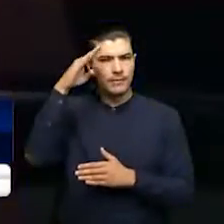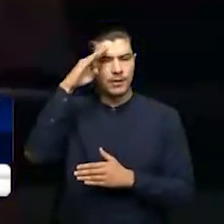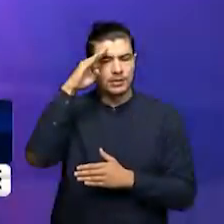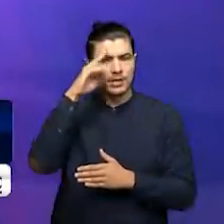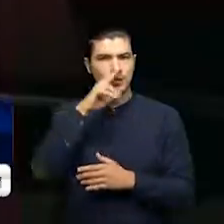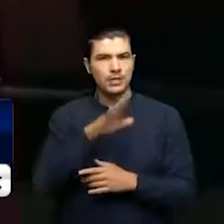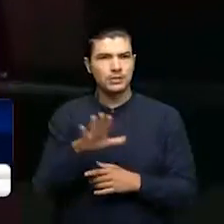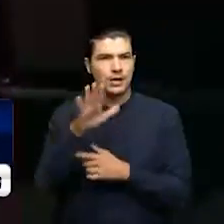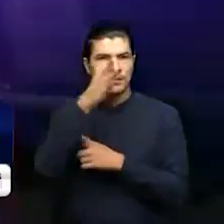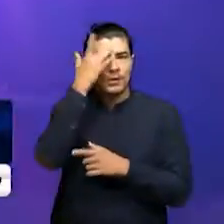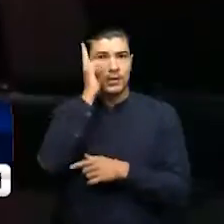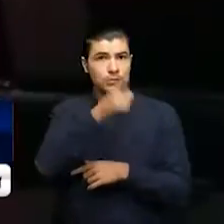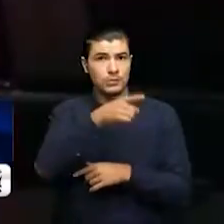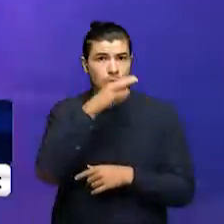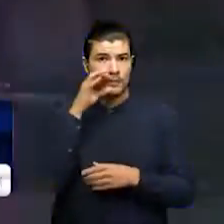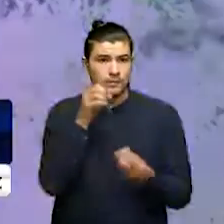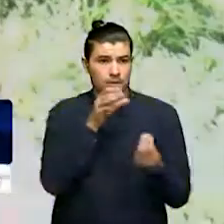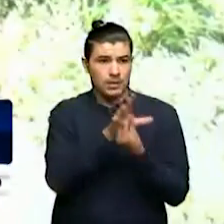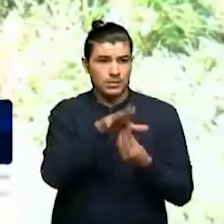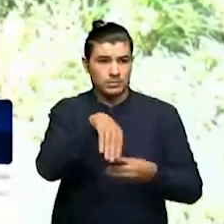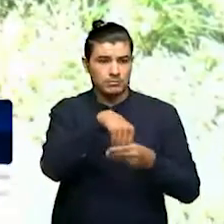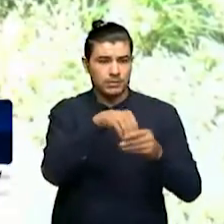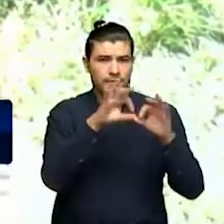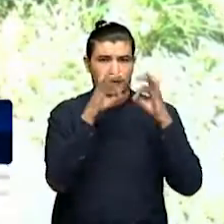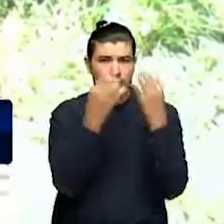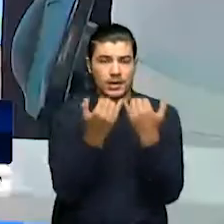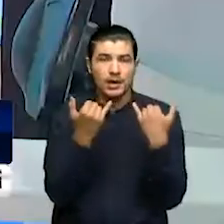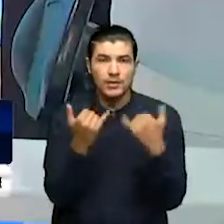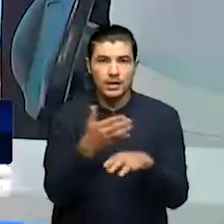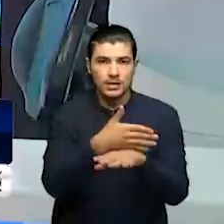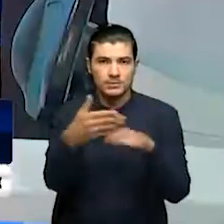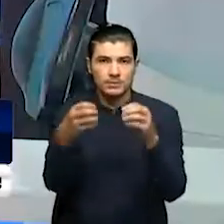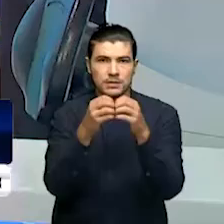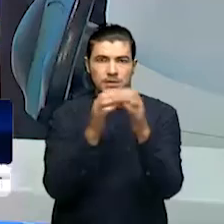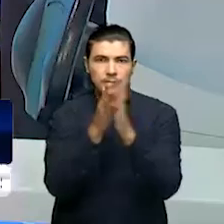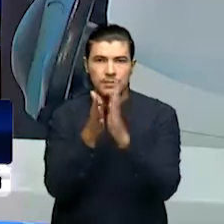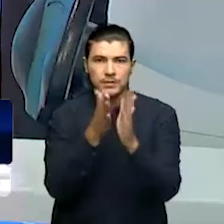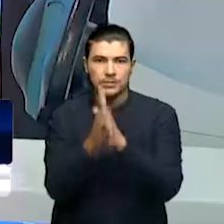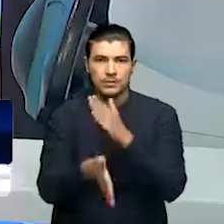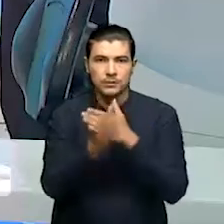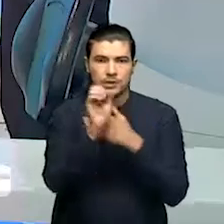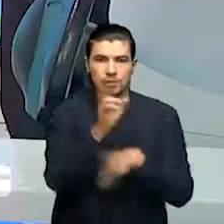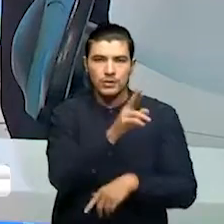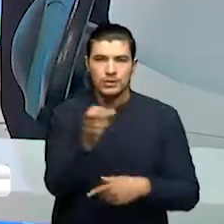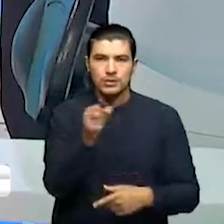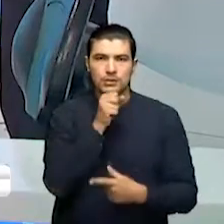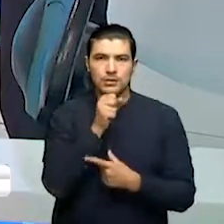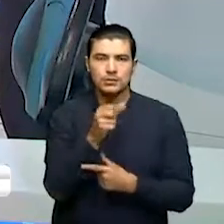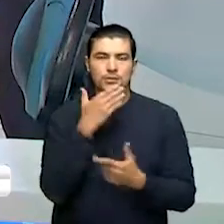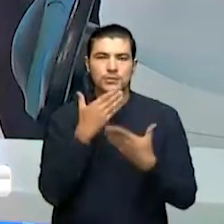violencia intrafamiliar. Esta es la información más importante que se registra desde Barranca Bermeja. Continúen ustedes con más Oriente Noticias. Muy buenas tardes.